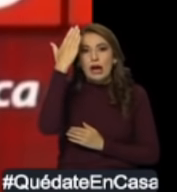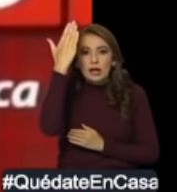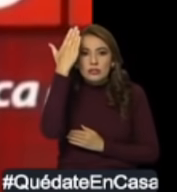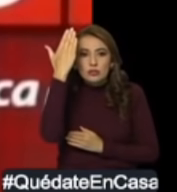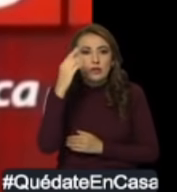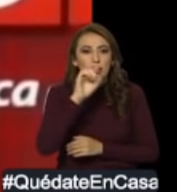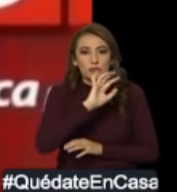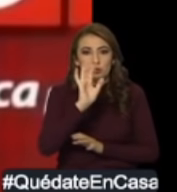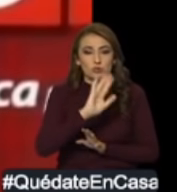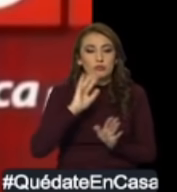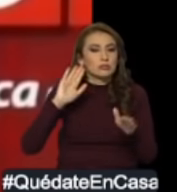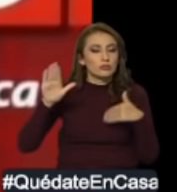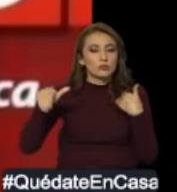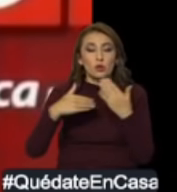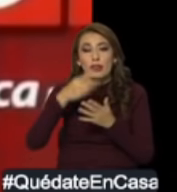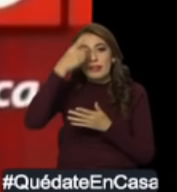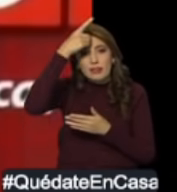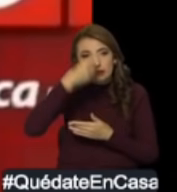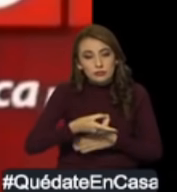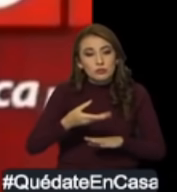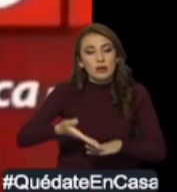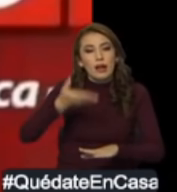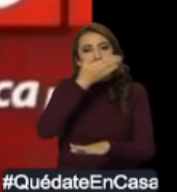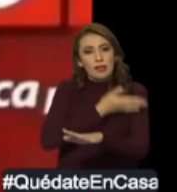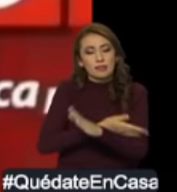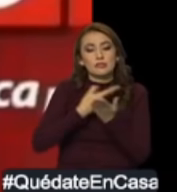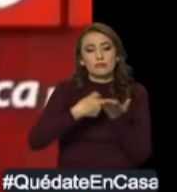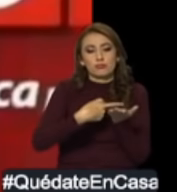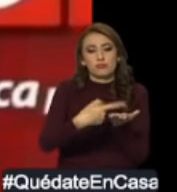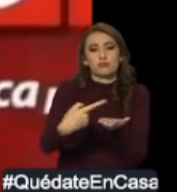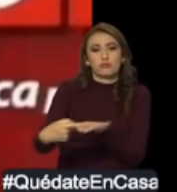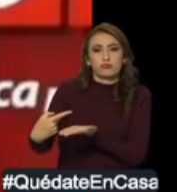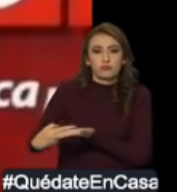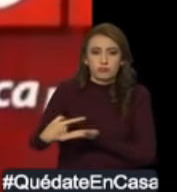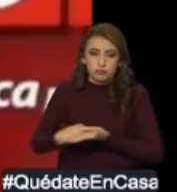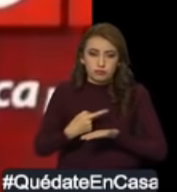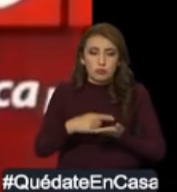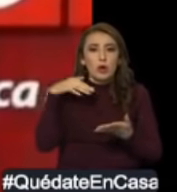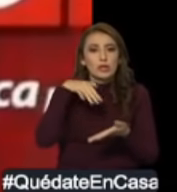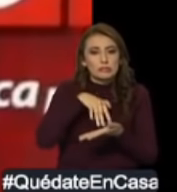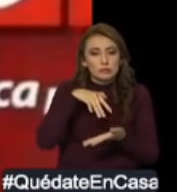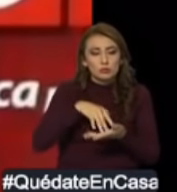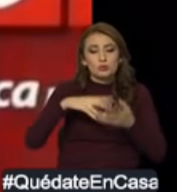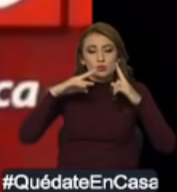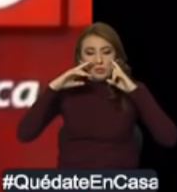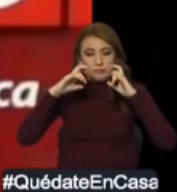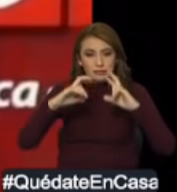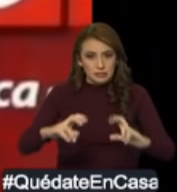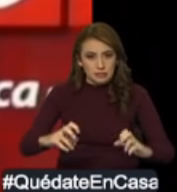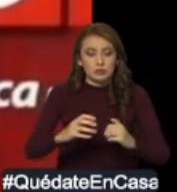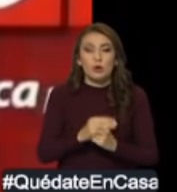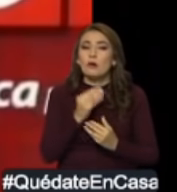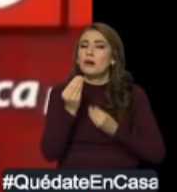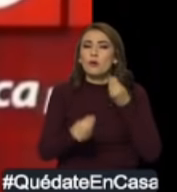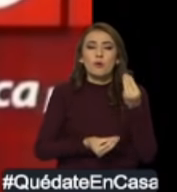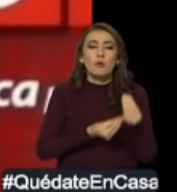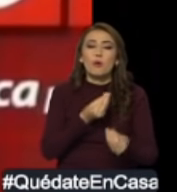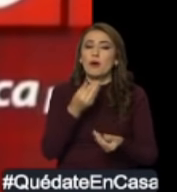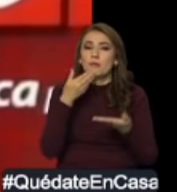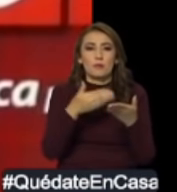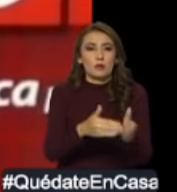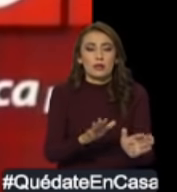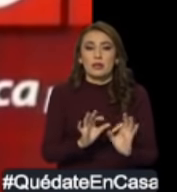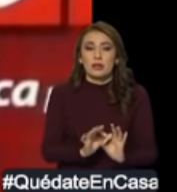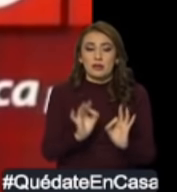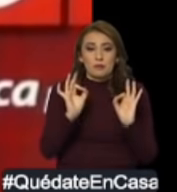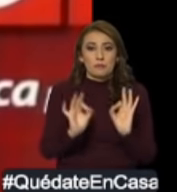antojadiza, todo lo contrario, es una decisión que tiene que estar basada en información. ¿Con qué información van a contar los alcaldes